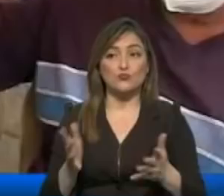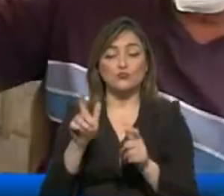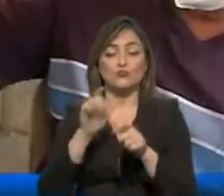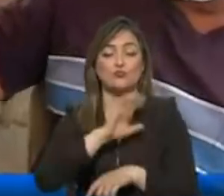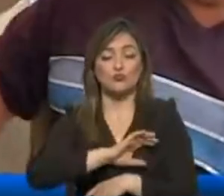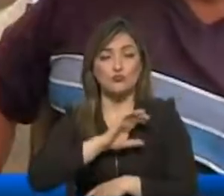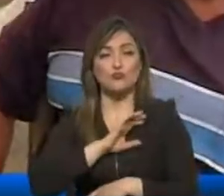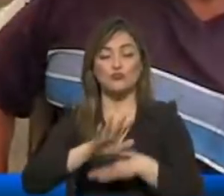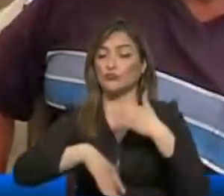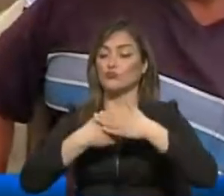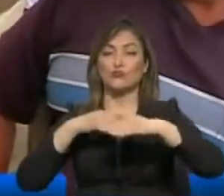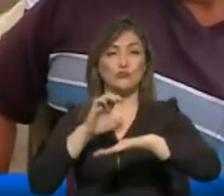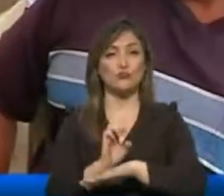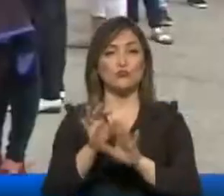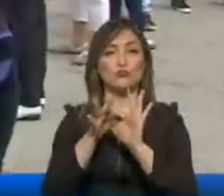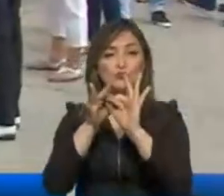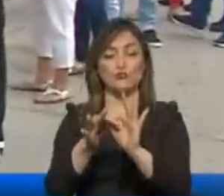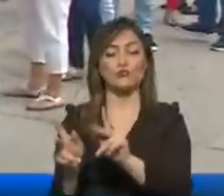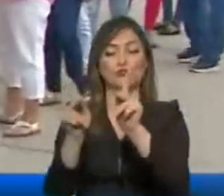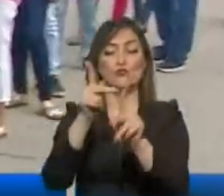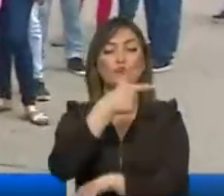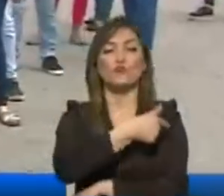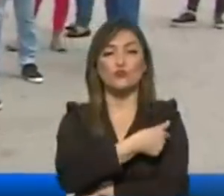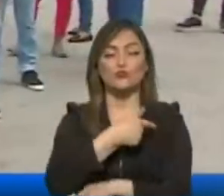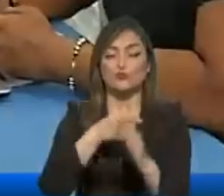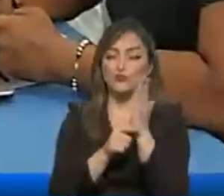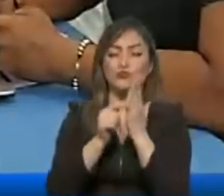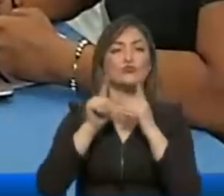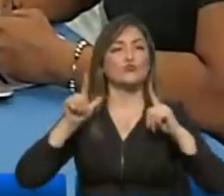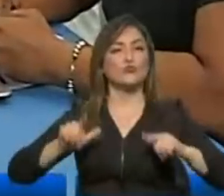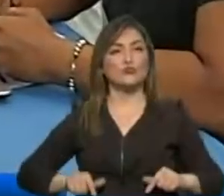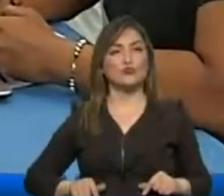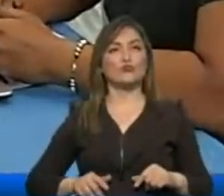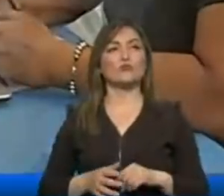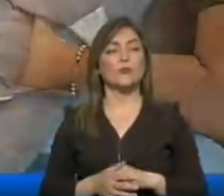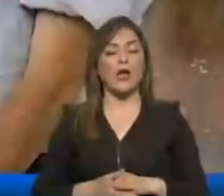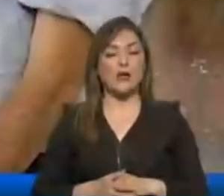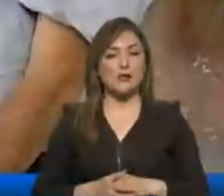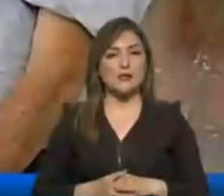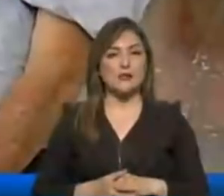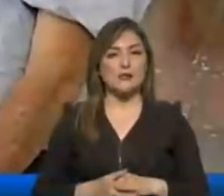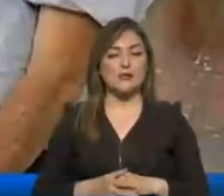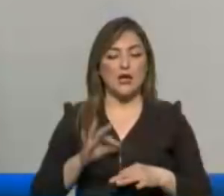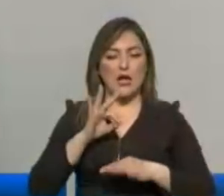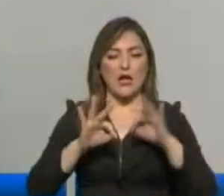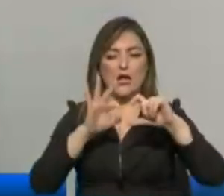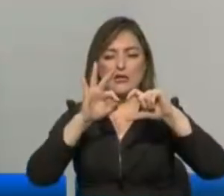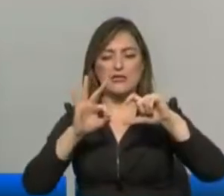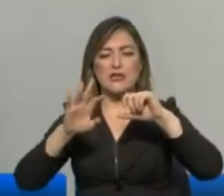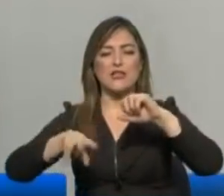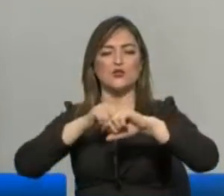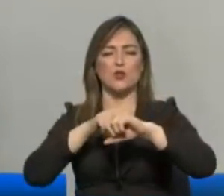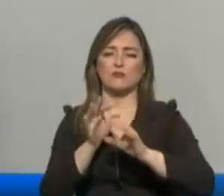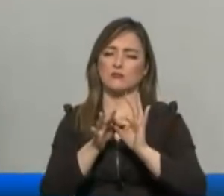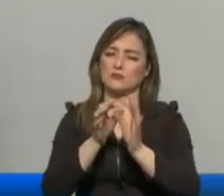los municipios de todo el país a colaborar en el plan de vacunación del Ministerio de Salud para así disminuir la curva de contagios a nivel